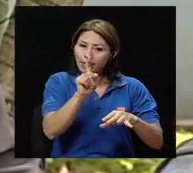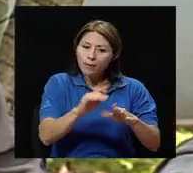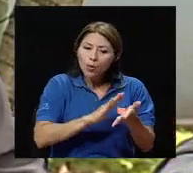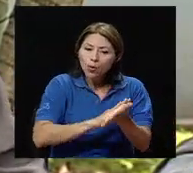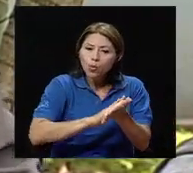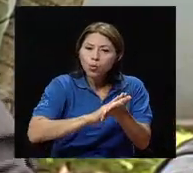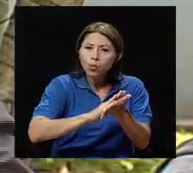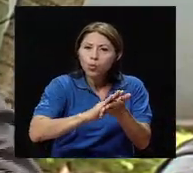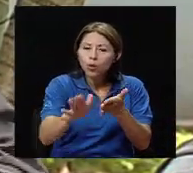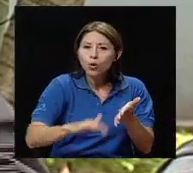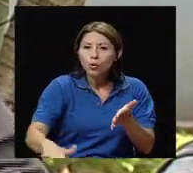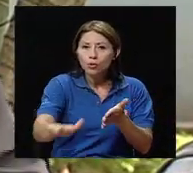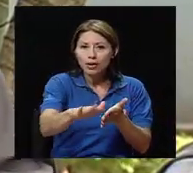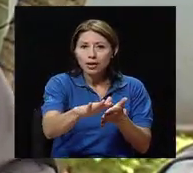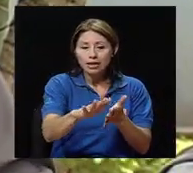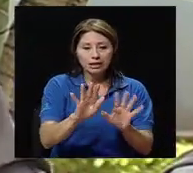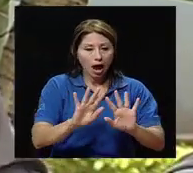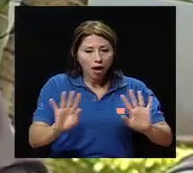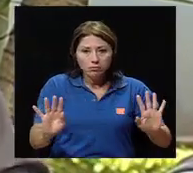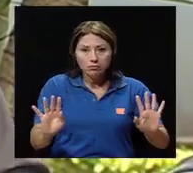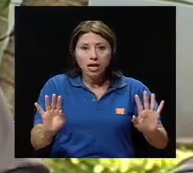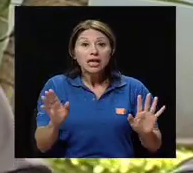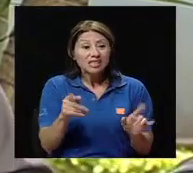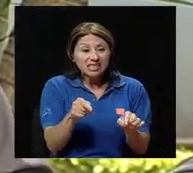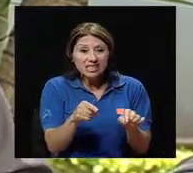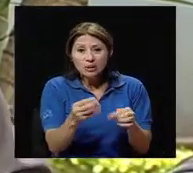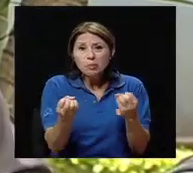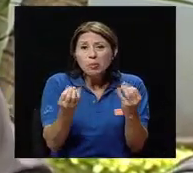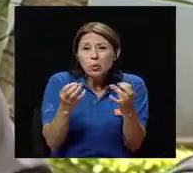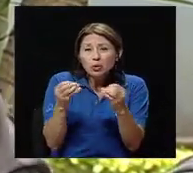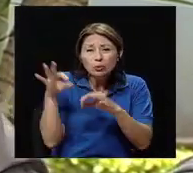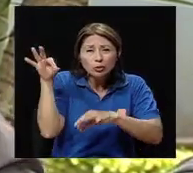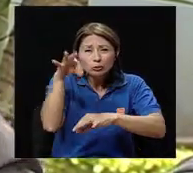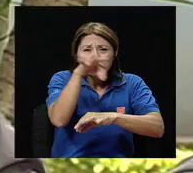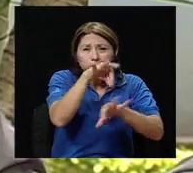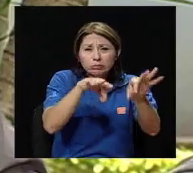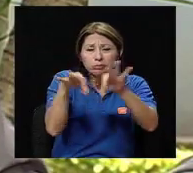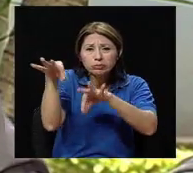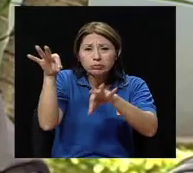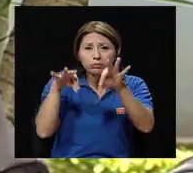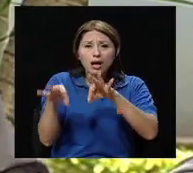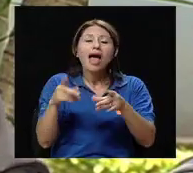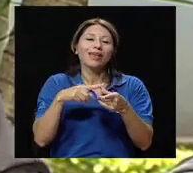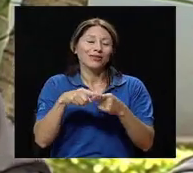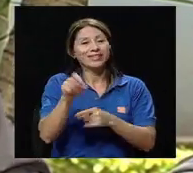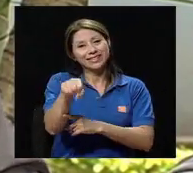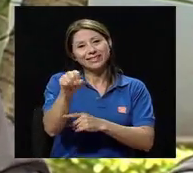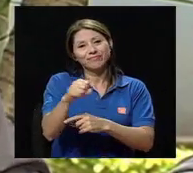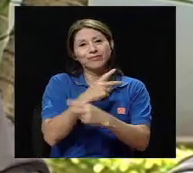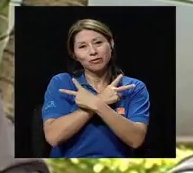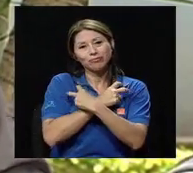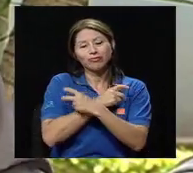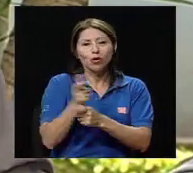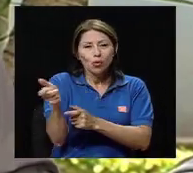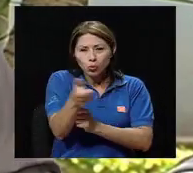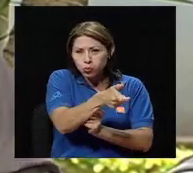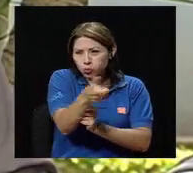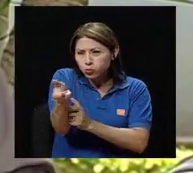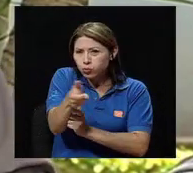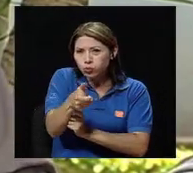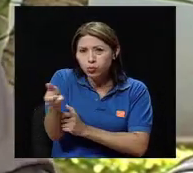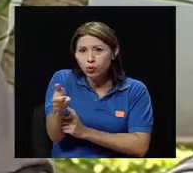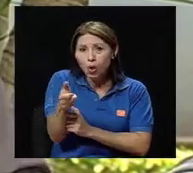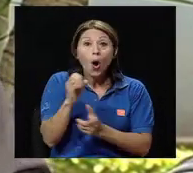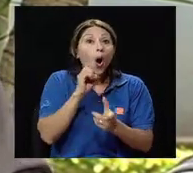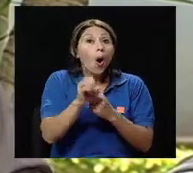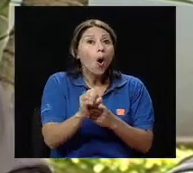sí abatizar. Y si ya tuviéramos o una población muy alta de mosquitos, y además eventualmente